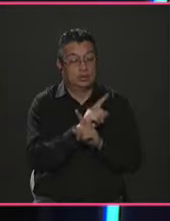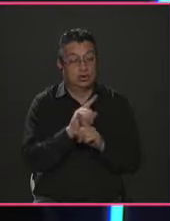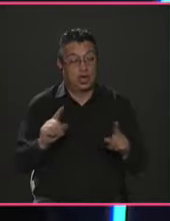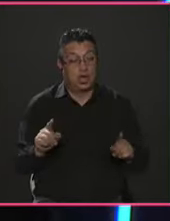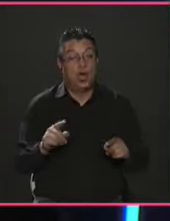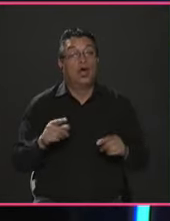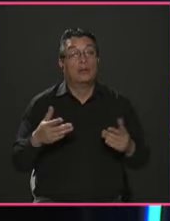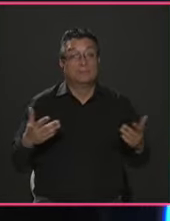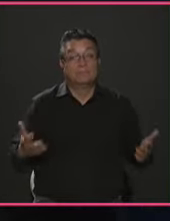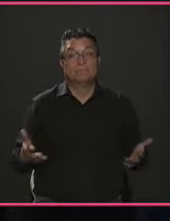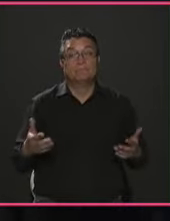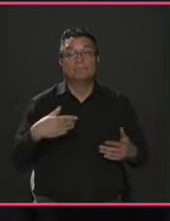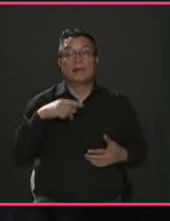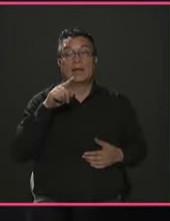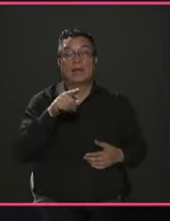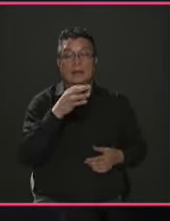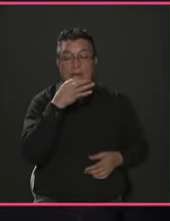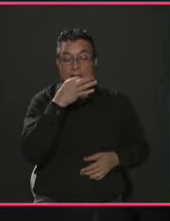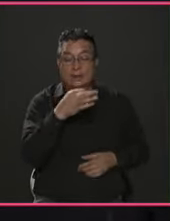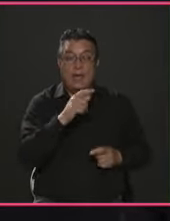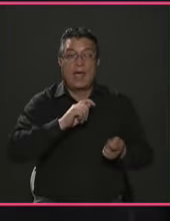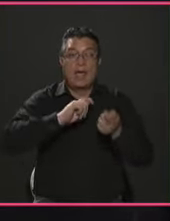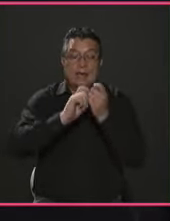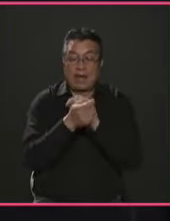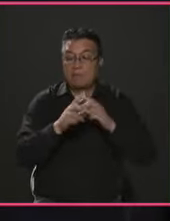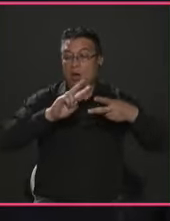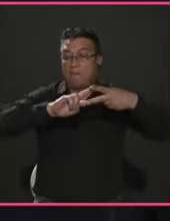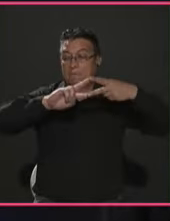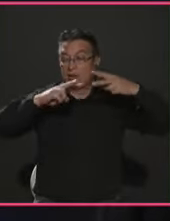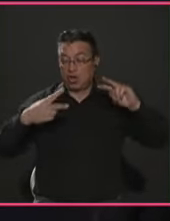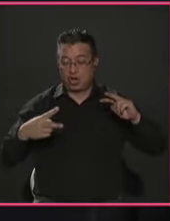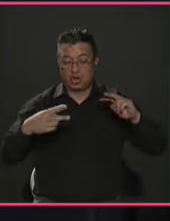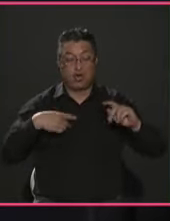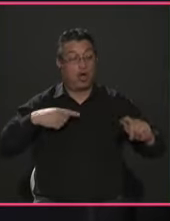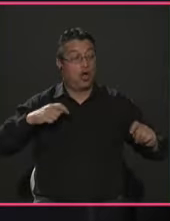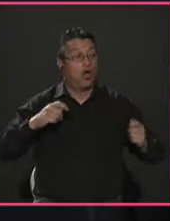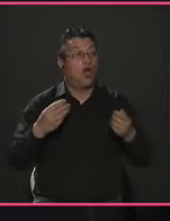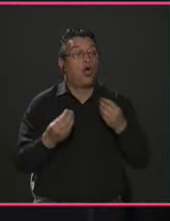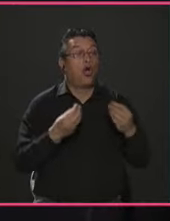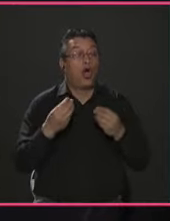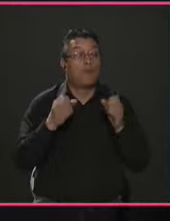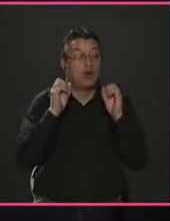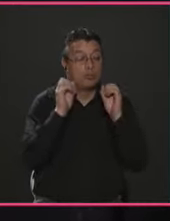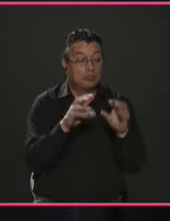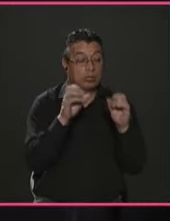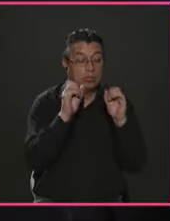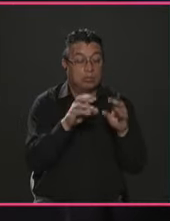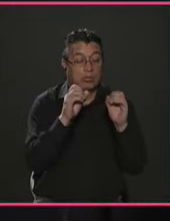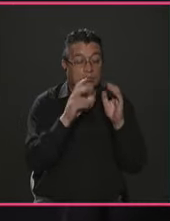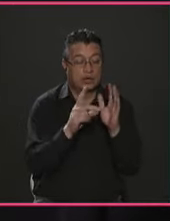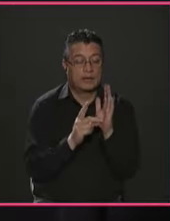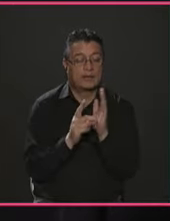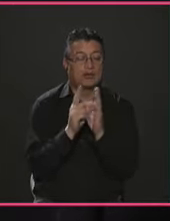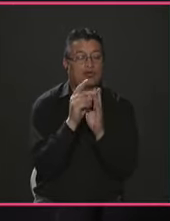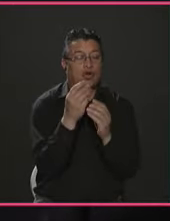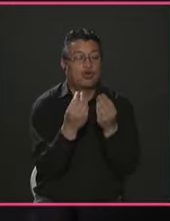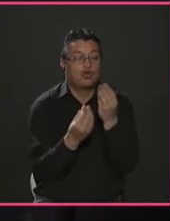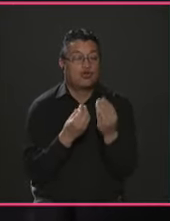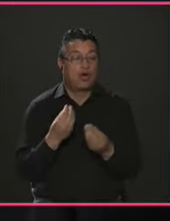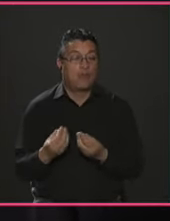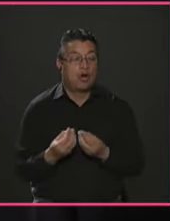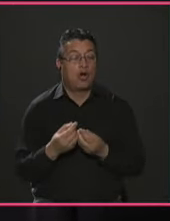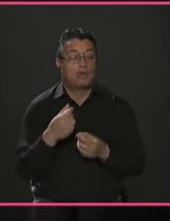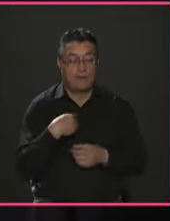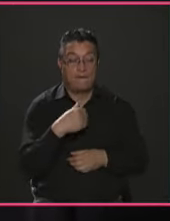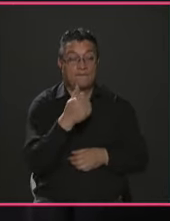sí digamos esto requiere cambios metodológicos en la forma en la que se desarrolla la formación y